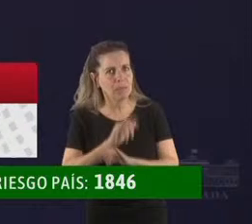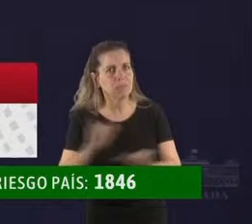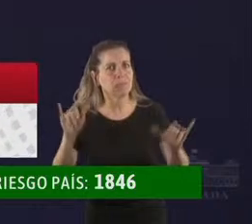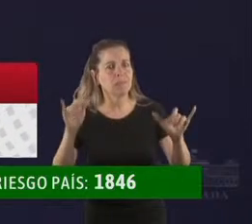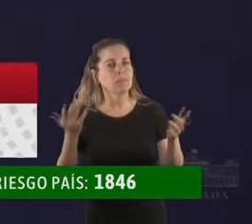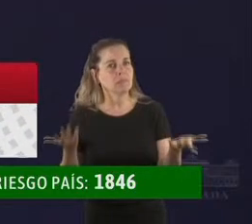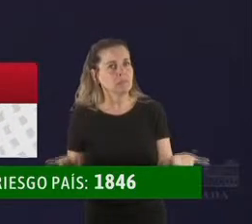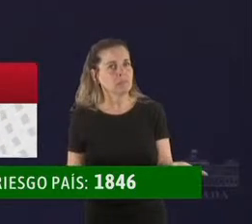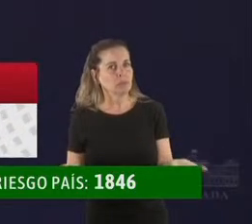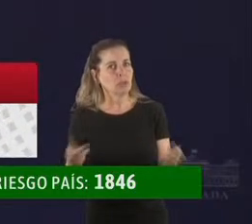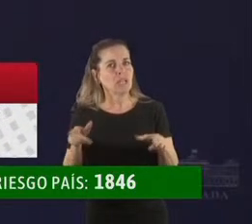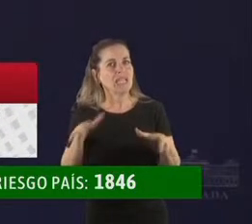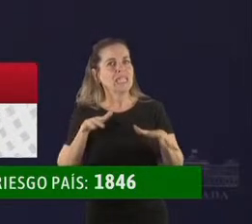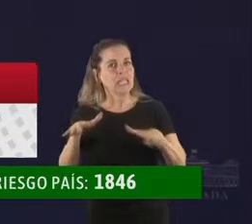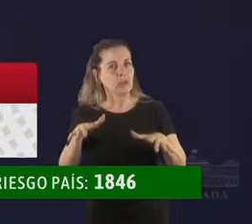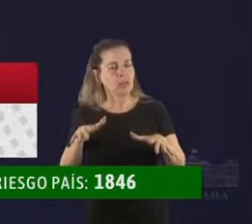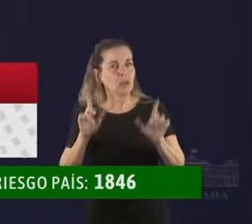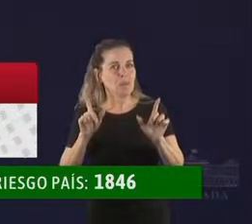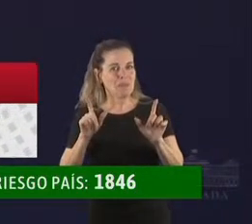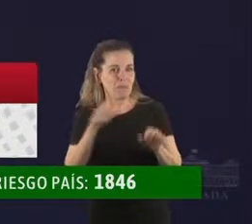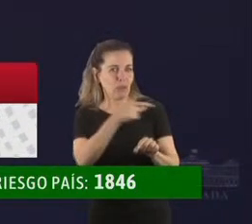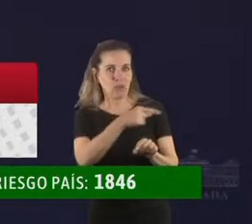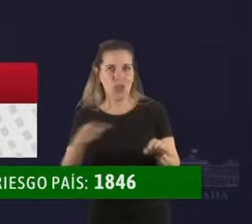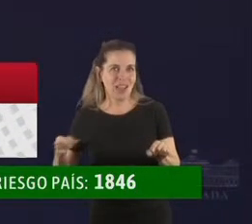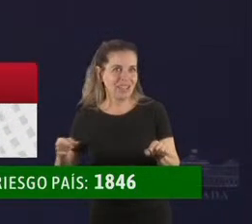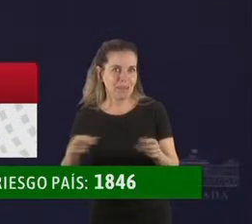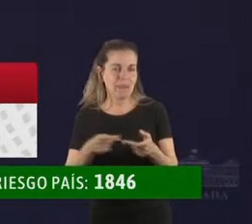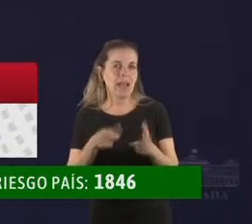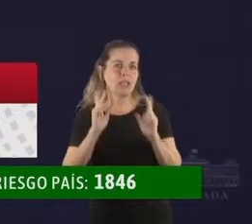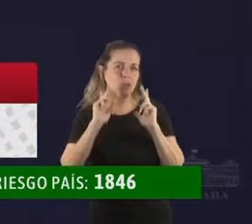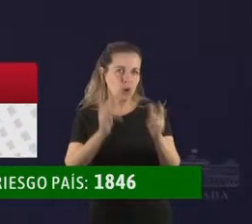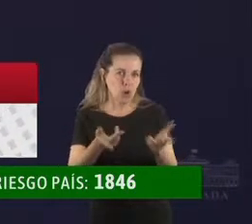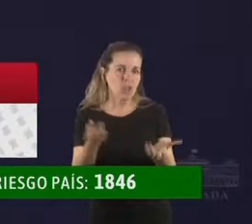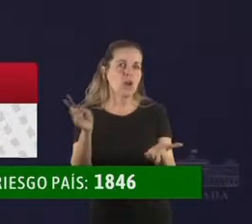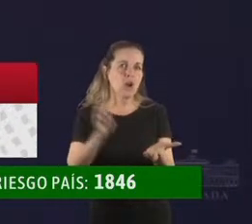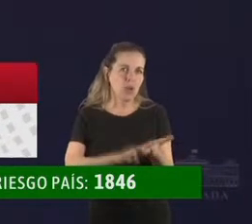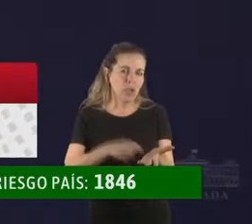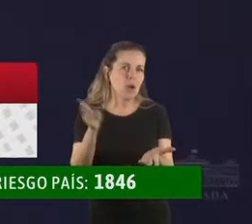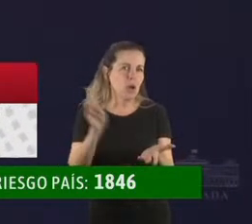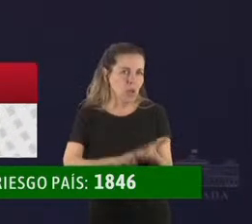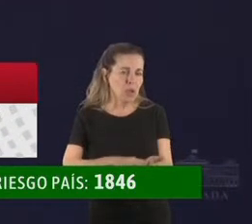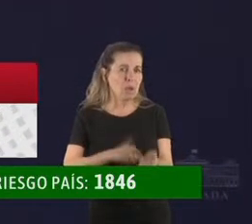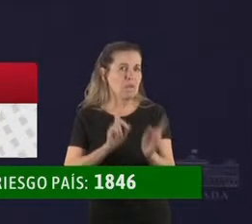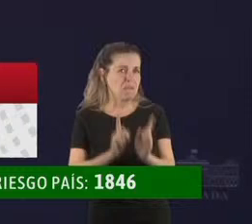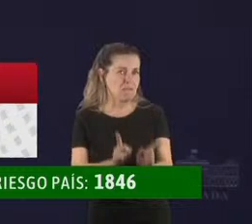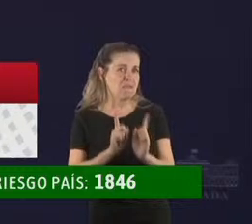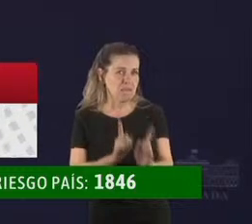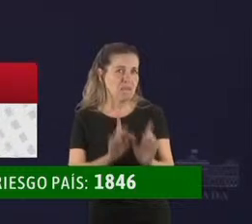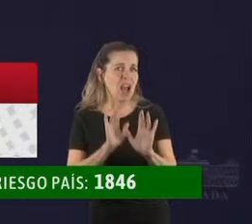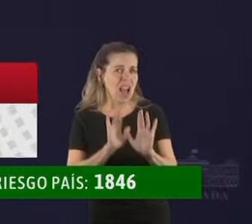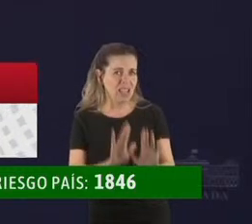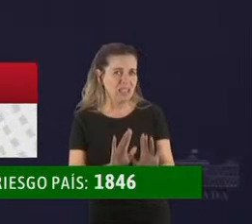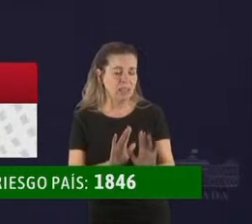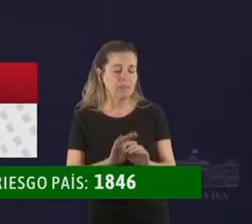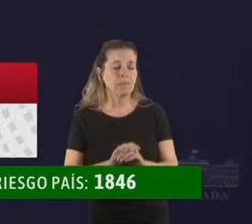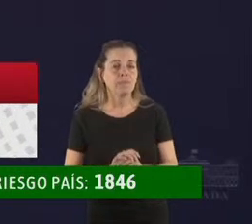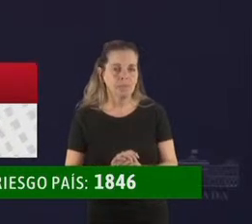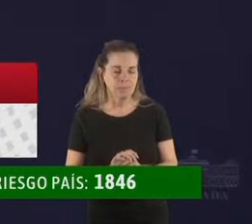y bueno en estas conferencias yo lo he repetido hasta el cansancio y lo voy a seguir repitiendo hasta el cansancio